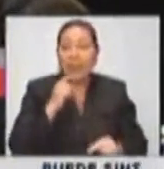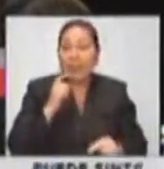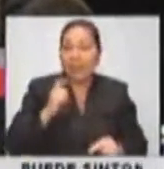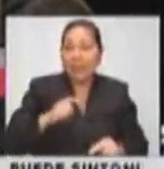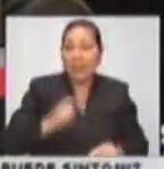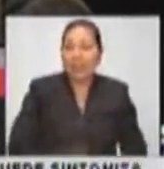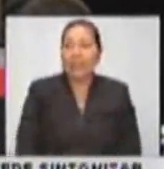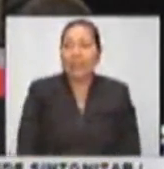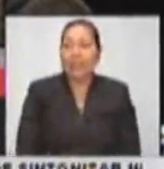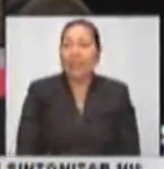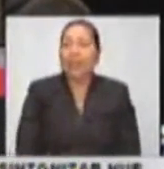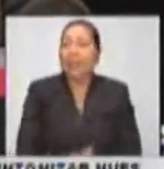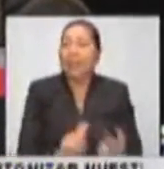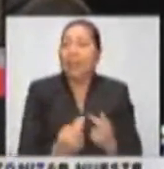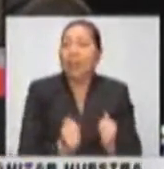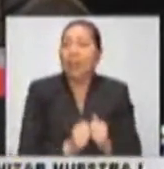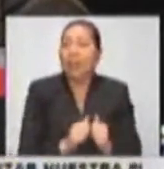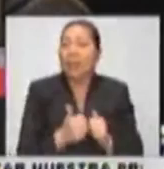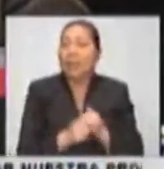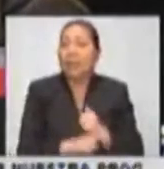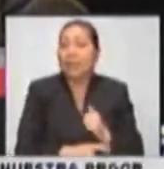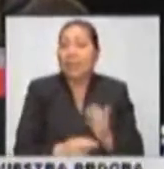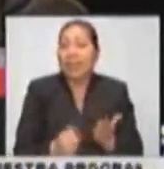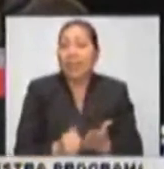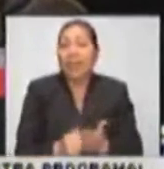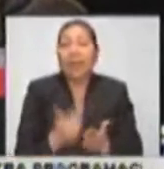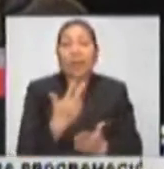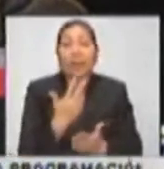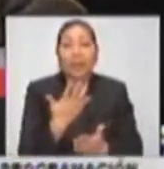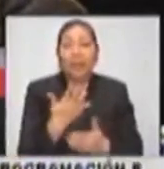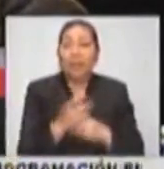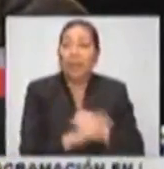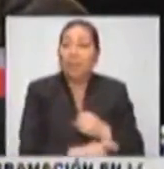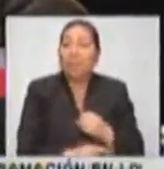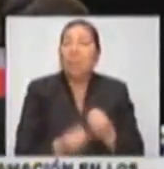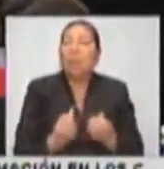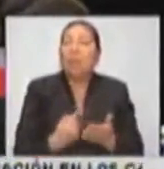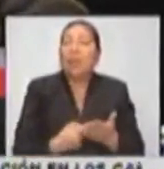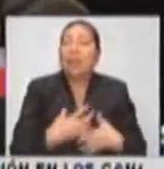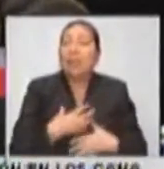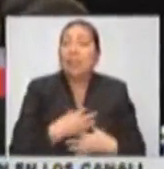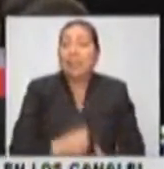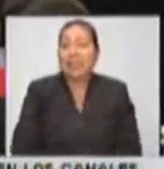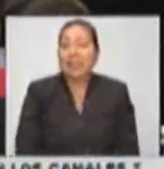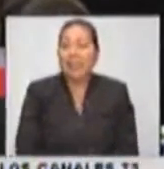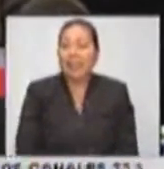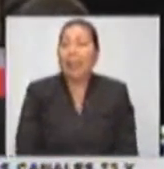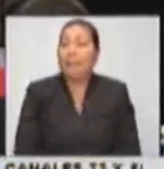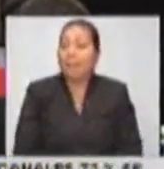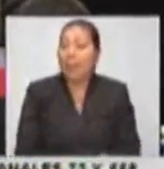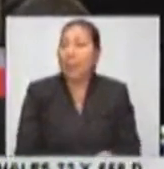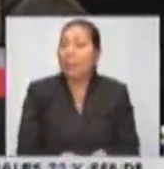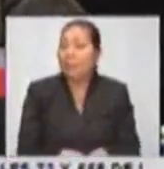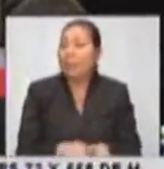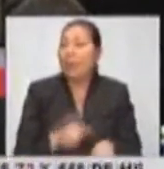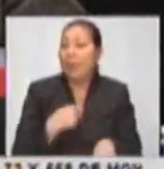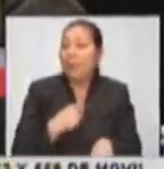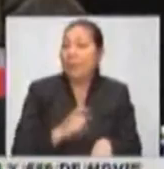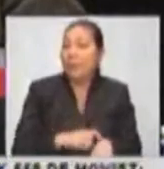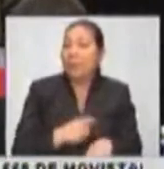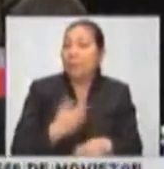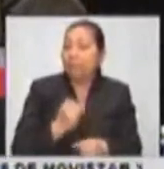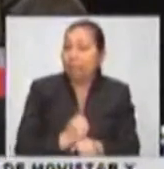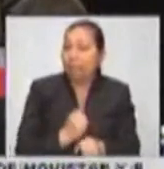necesidades de relación con el exterior, que en este caso son estos 35 países y por qué nos interesan, pero al mismo tiempo cómo podemos